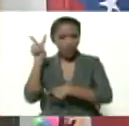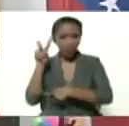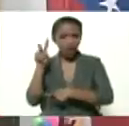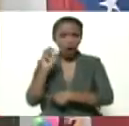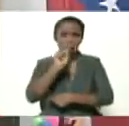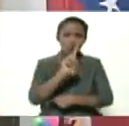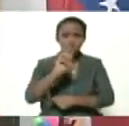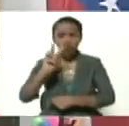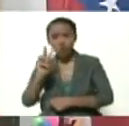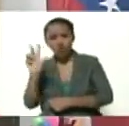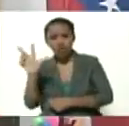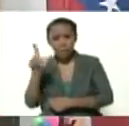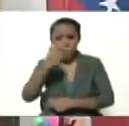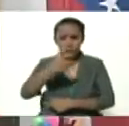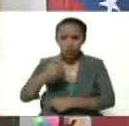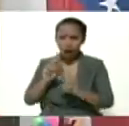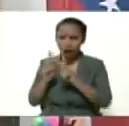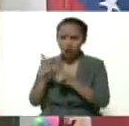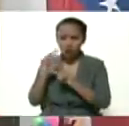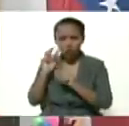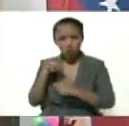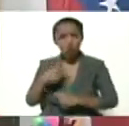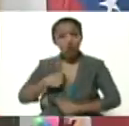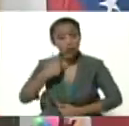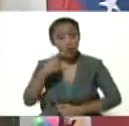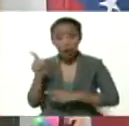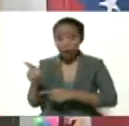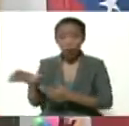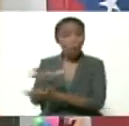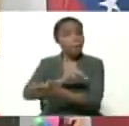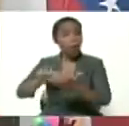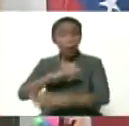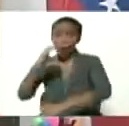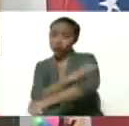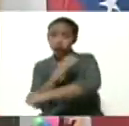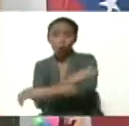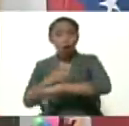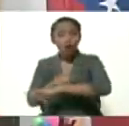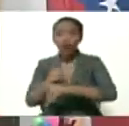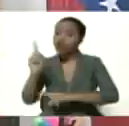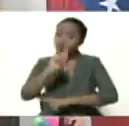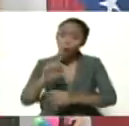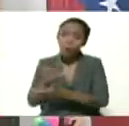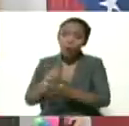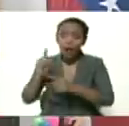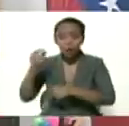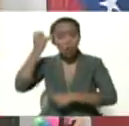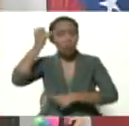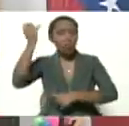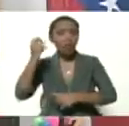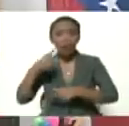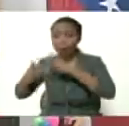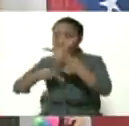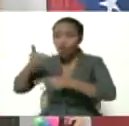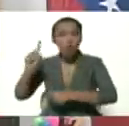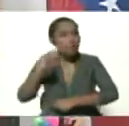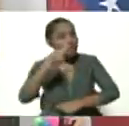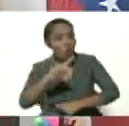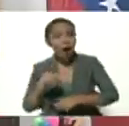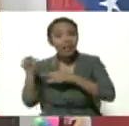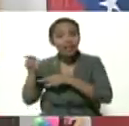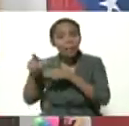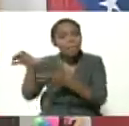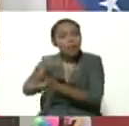ellos. Yo le digo, esto no es un problema de oposición y gobierno, esto no es un problema de ideologías o de partidos políticos, esto es un